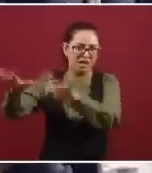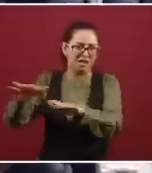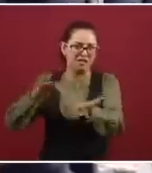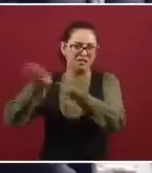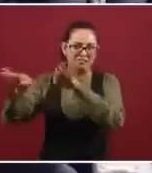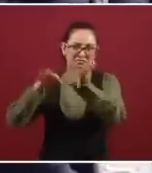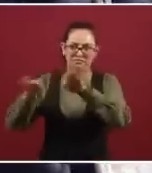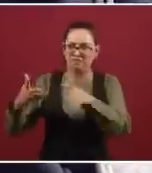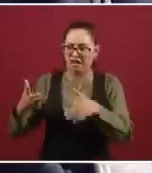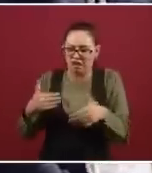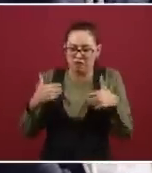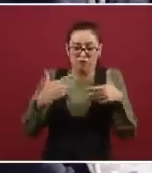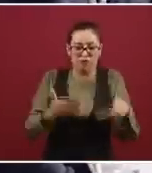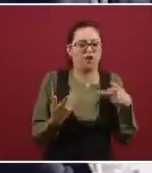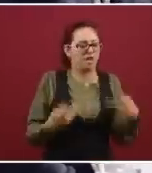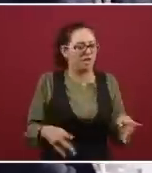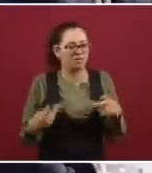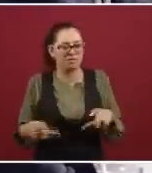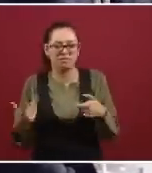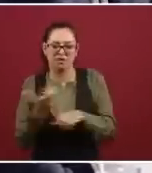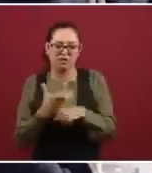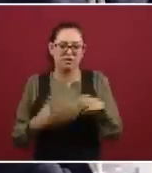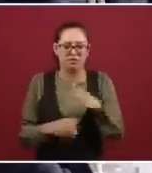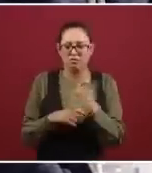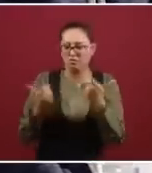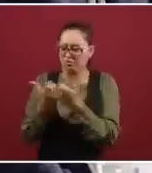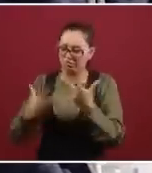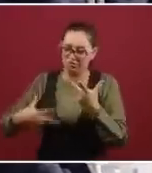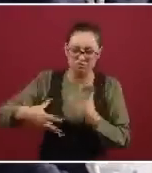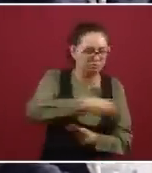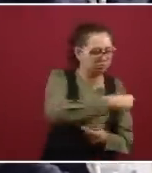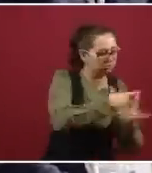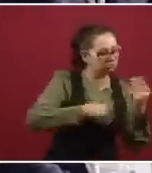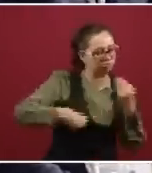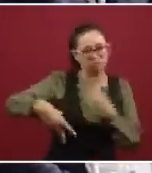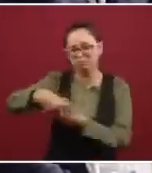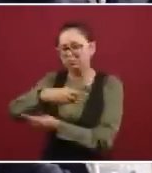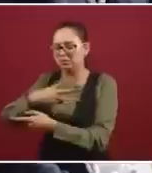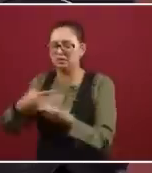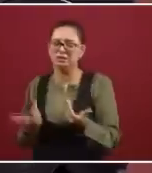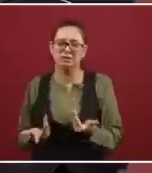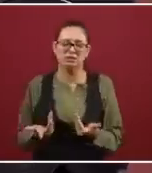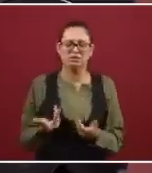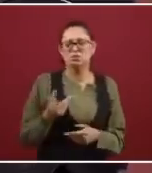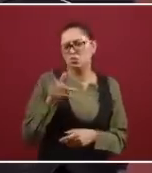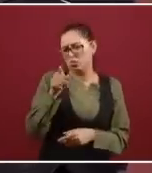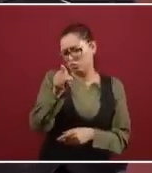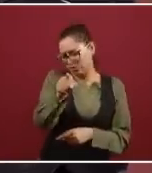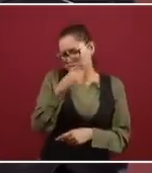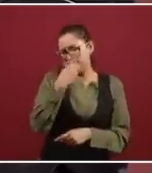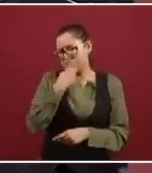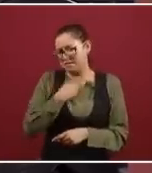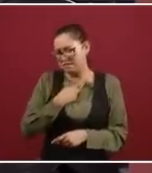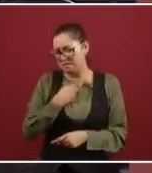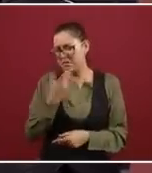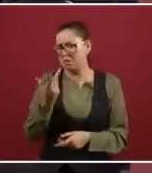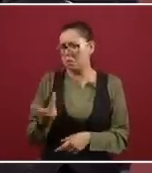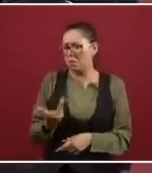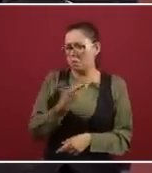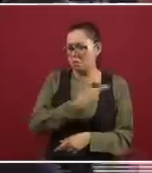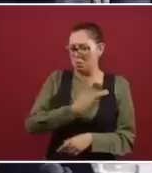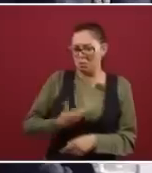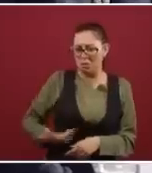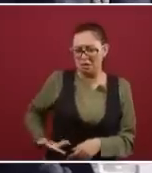independiente. Usted dice que ya no se espía a nadie en este país a partir de que llegó su gobierno. Entonces, ¿qué hace